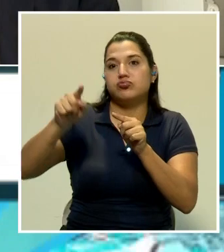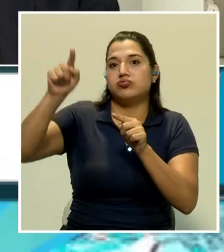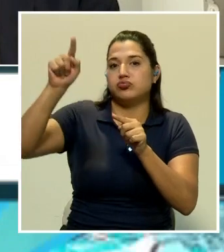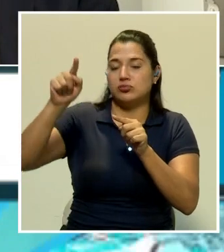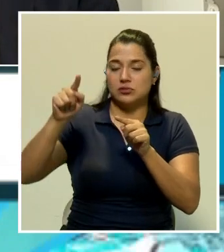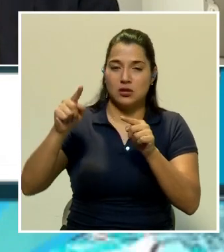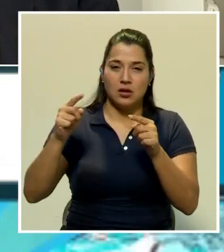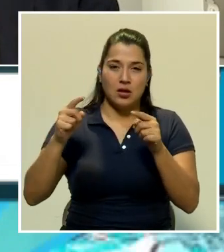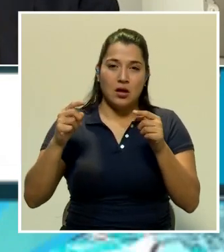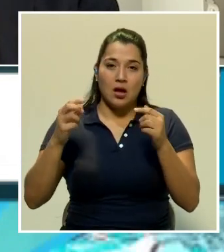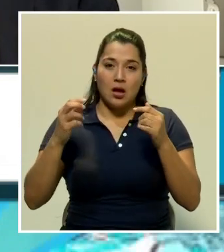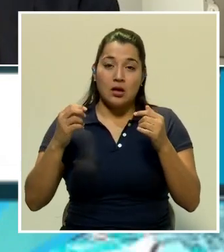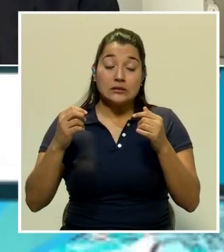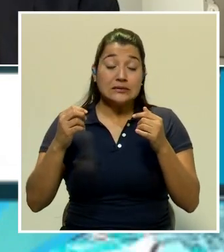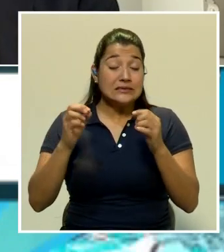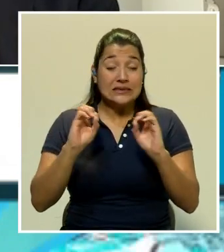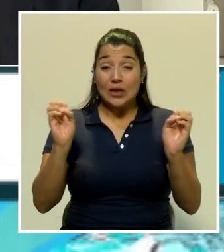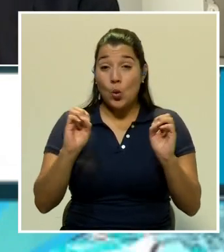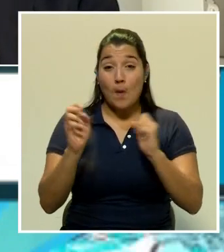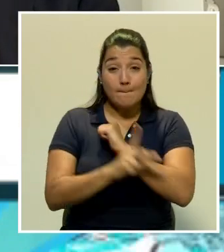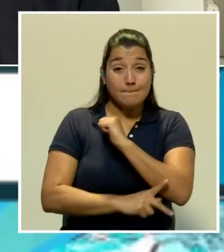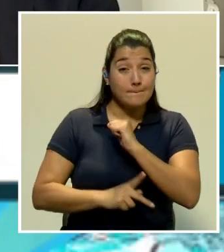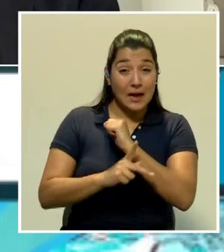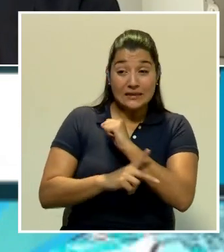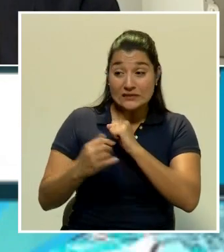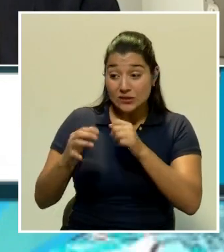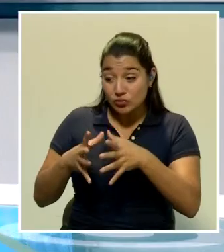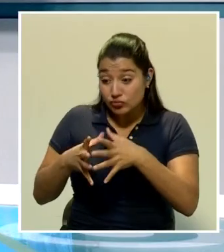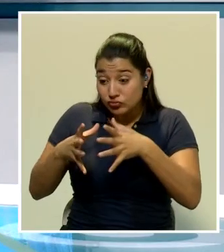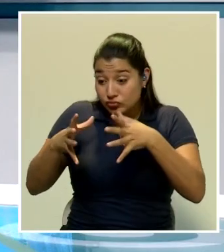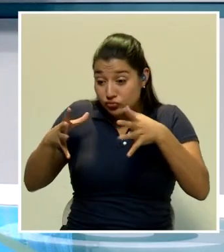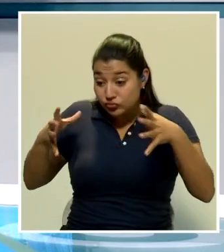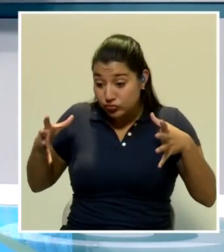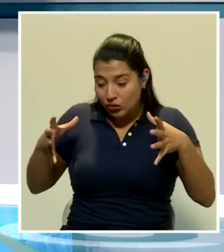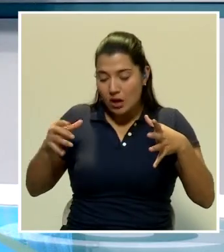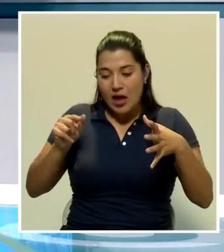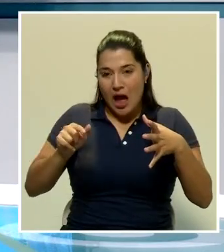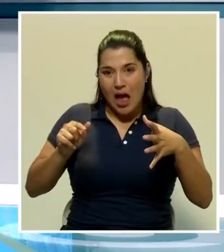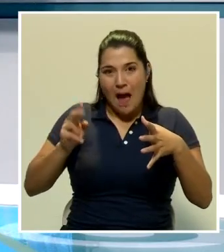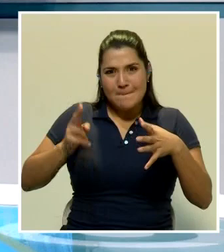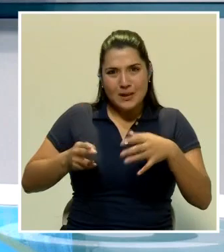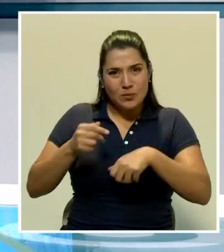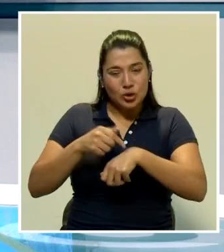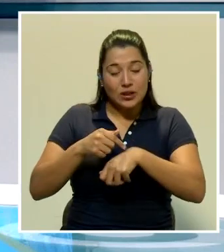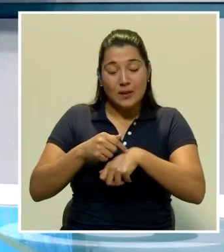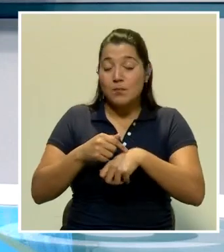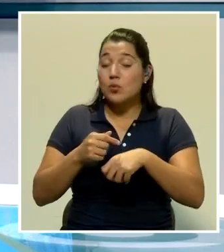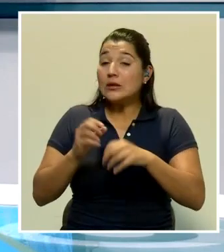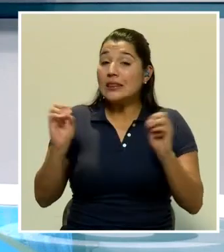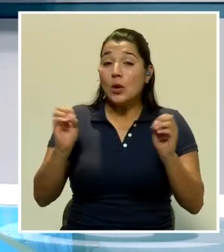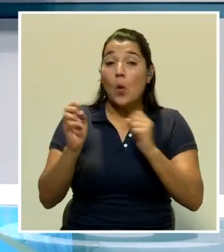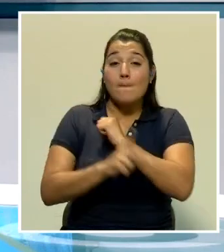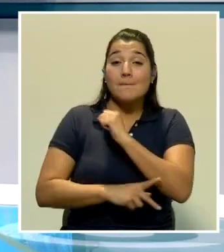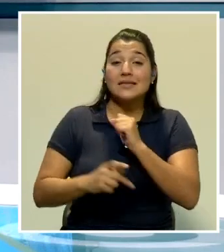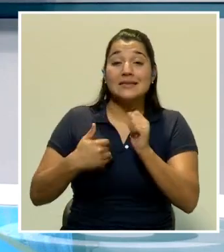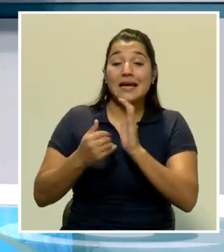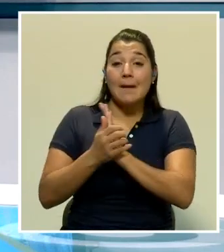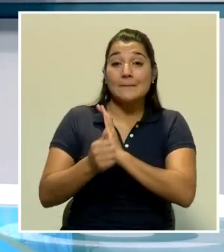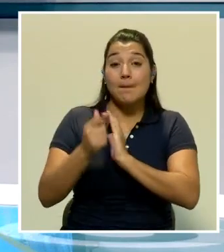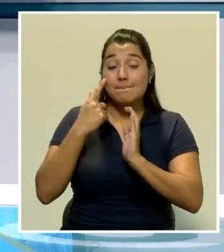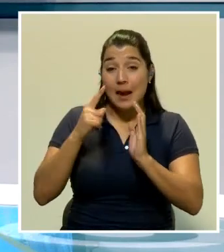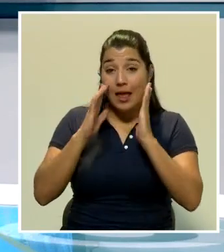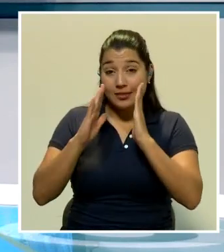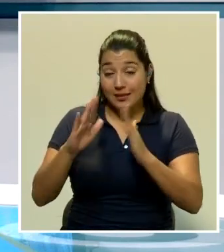cuidar de un número tan grande, tan elevado de casos. Doctor, Alemania es uno de los países que